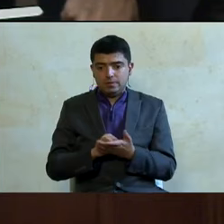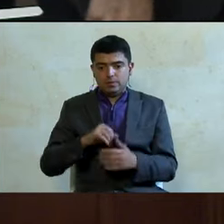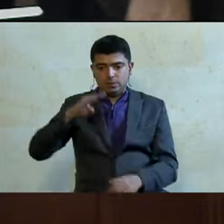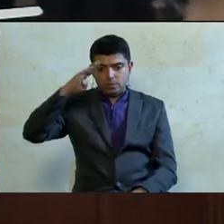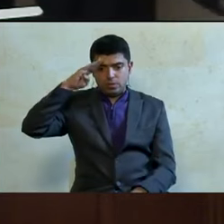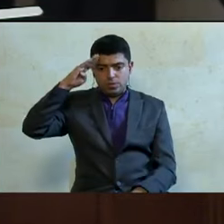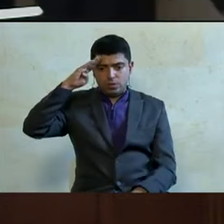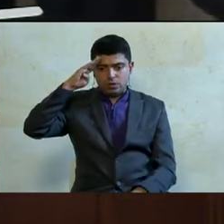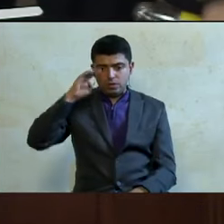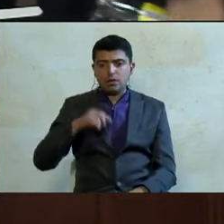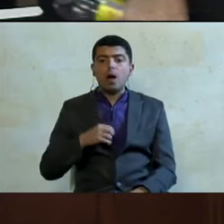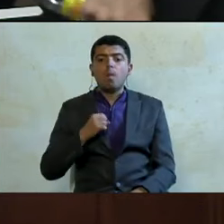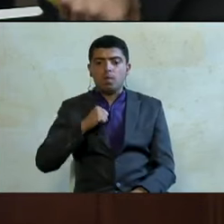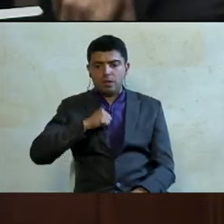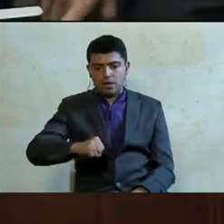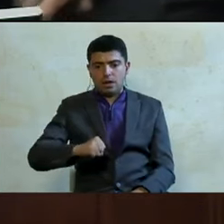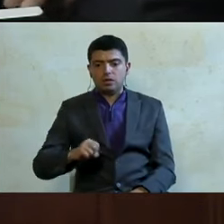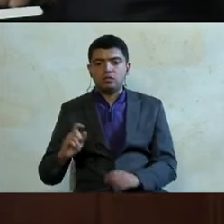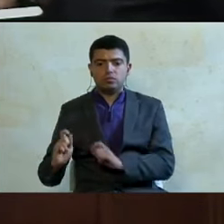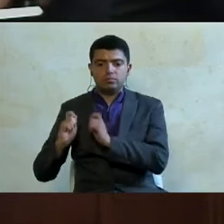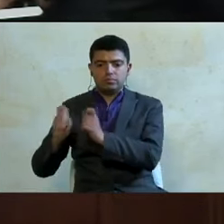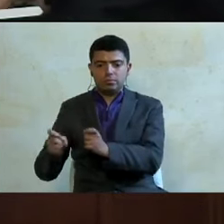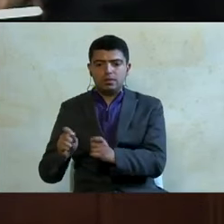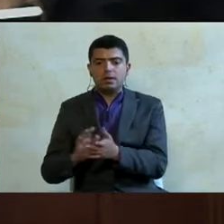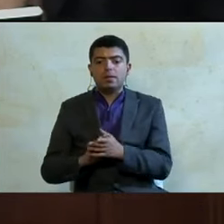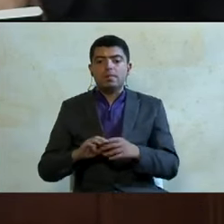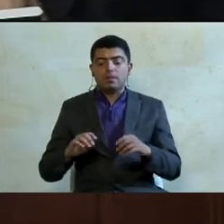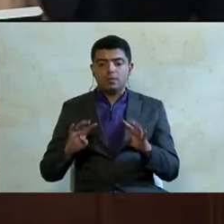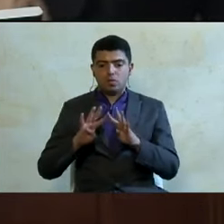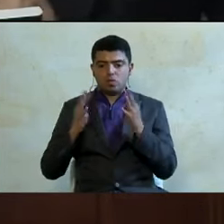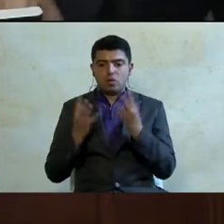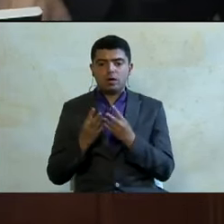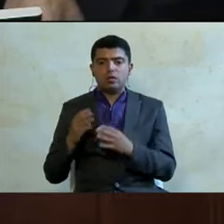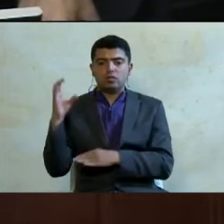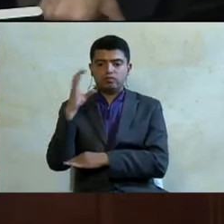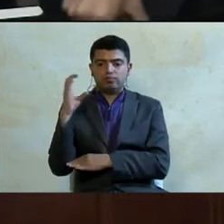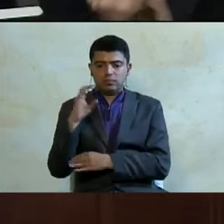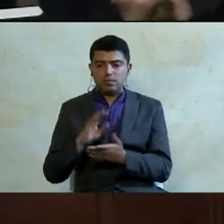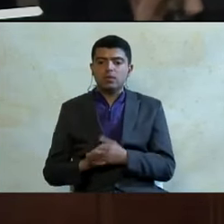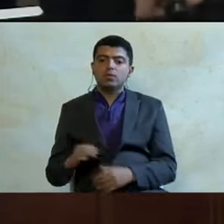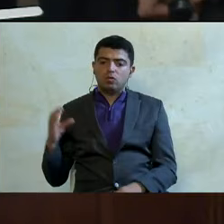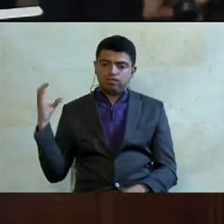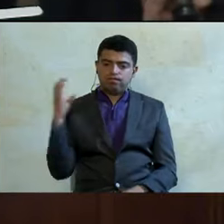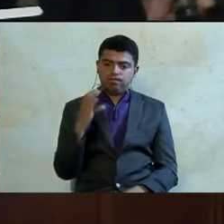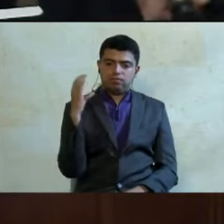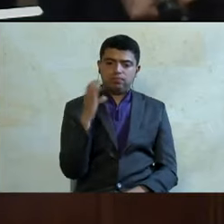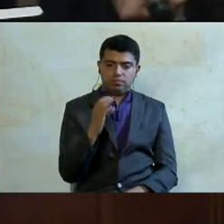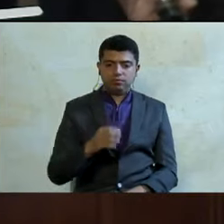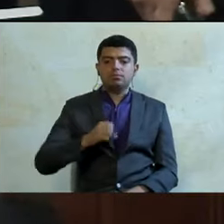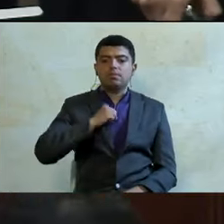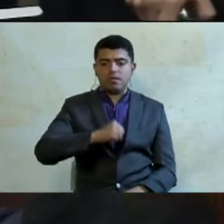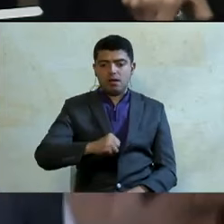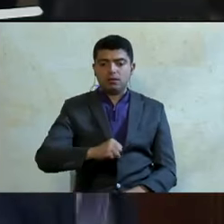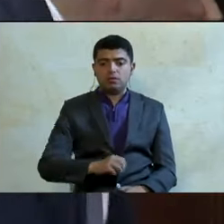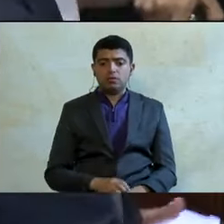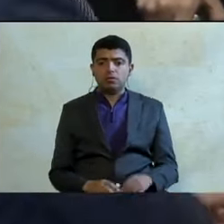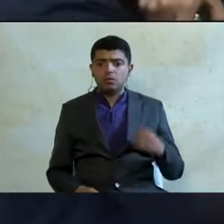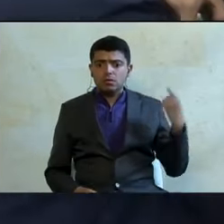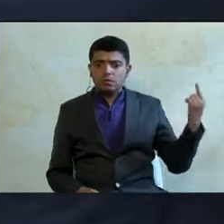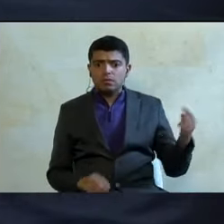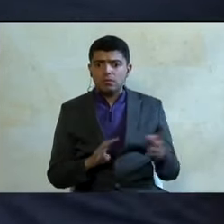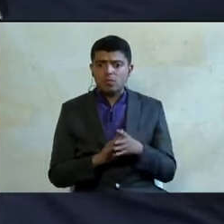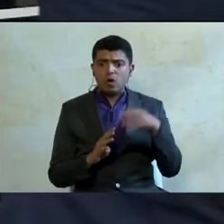tienen un derecho adquirido que el congreso de la República tiene que retribuir ir Sería Injusto con estos